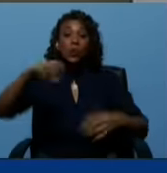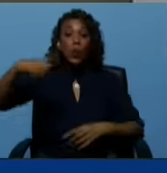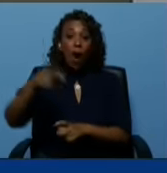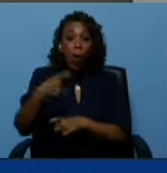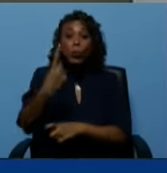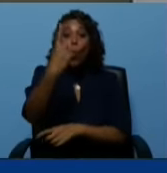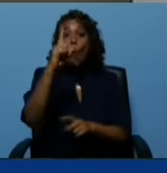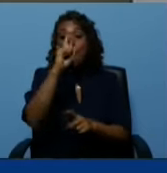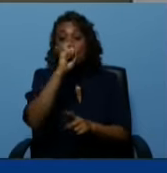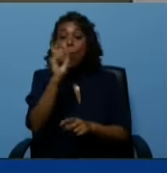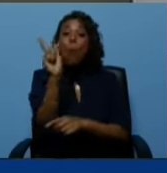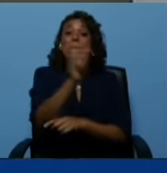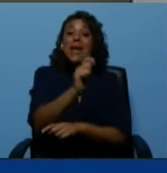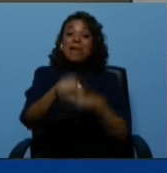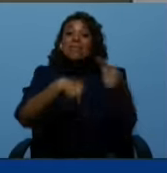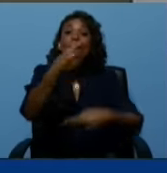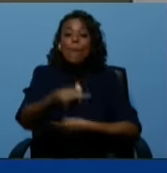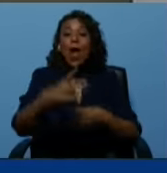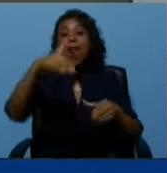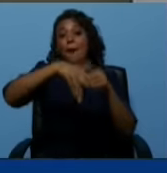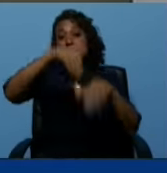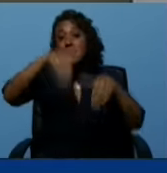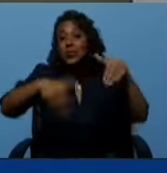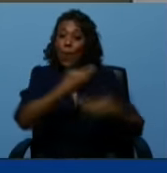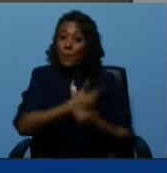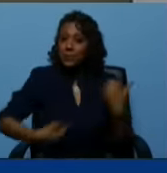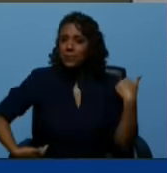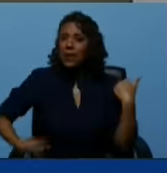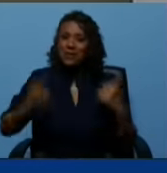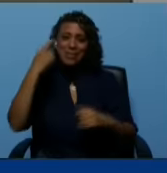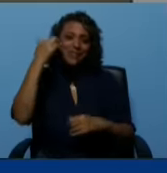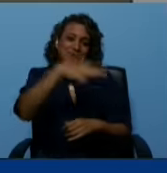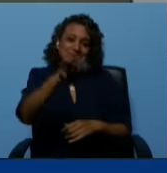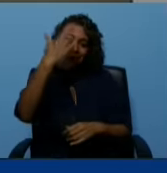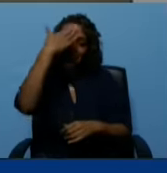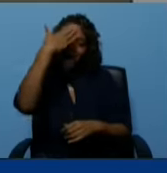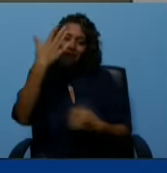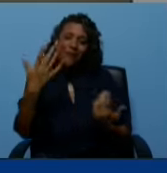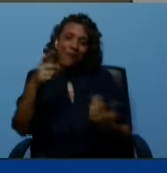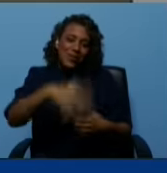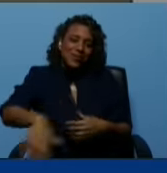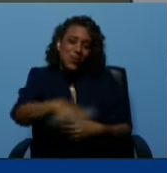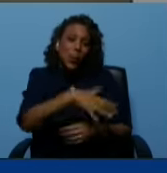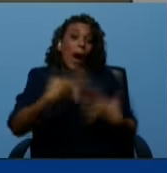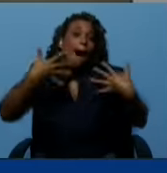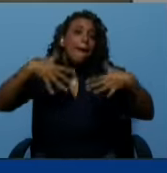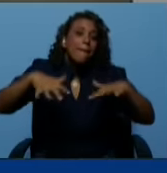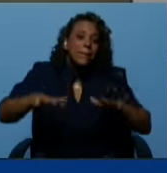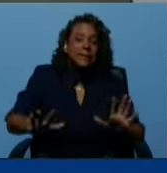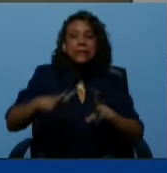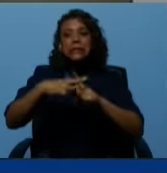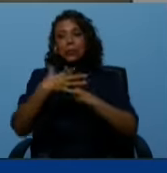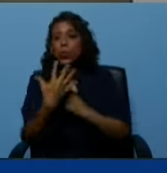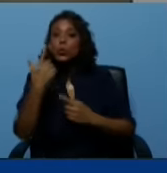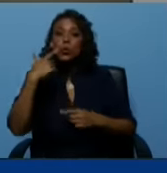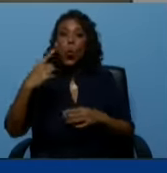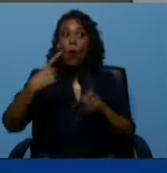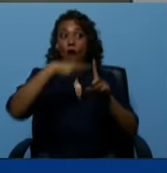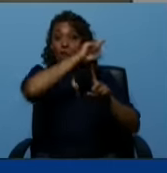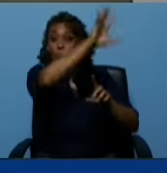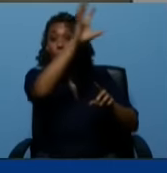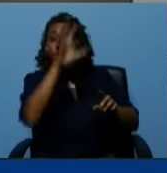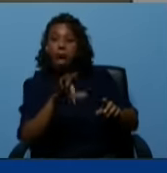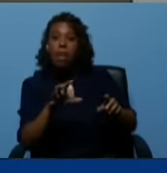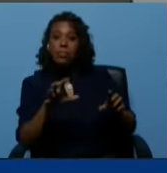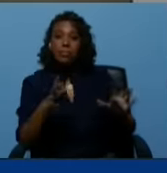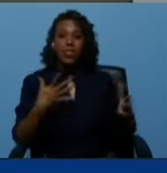las elecciones, y sencillamente, como todo el mundo sabe, en Venezuela, a pesar de que en el exterior los presenten